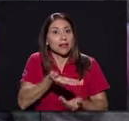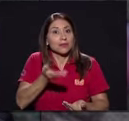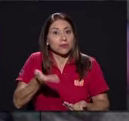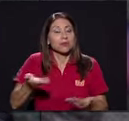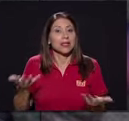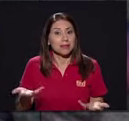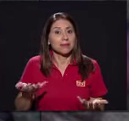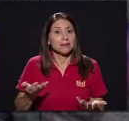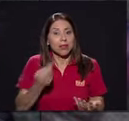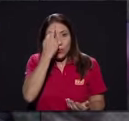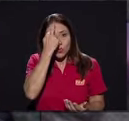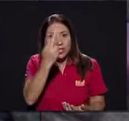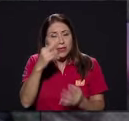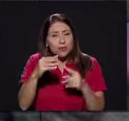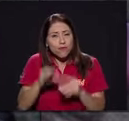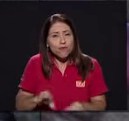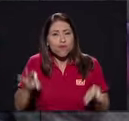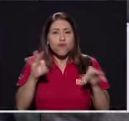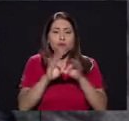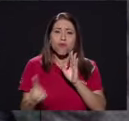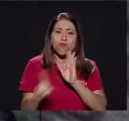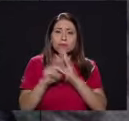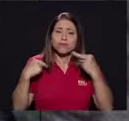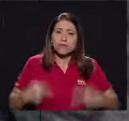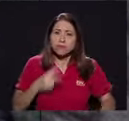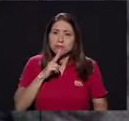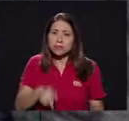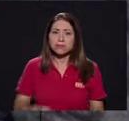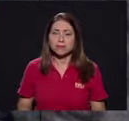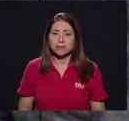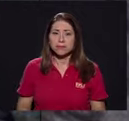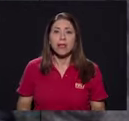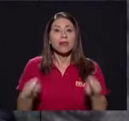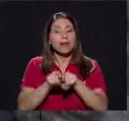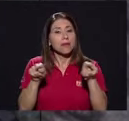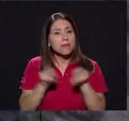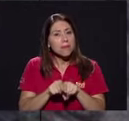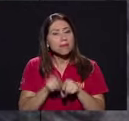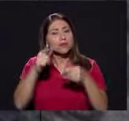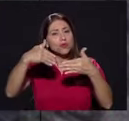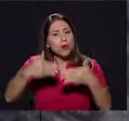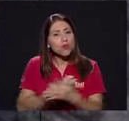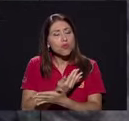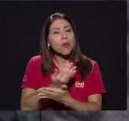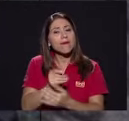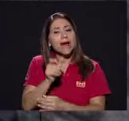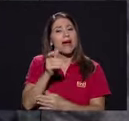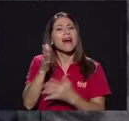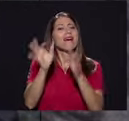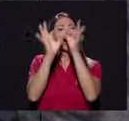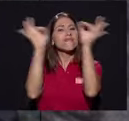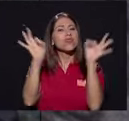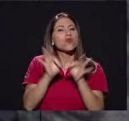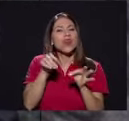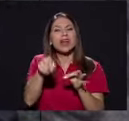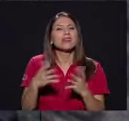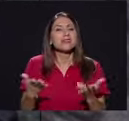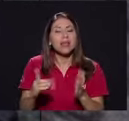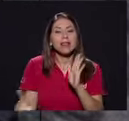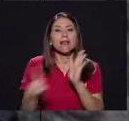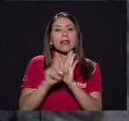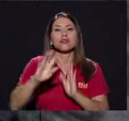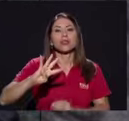decía Ana Gabriel, el respeto fundamental a los derechos humanos de verdad. Y además genera una nueva figura, que son los derechos de